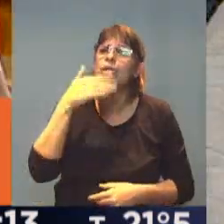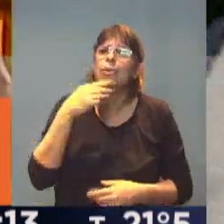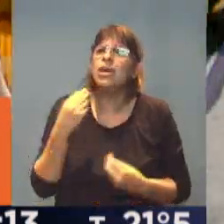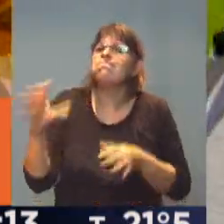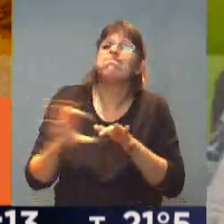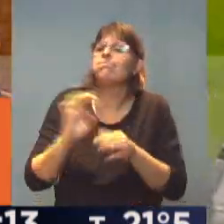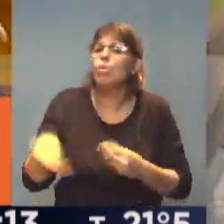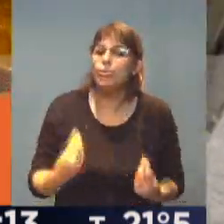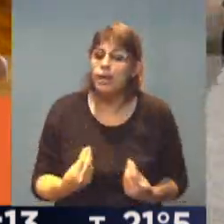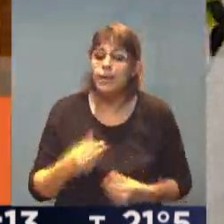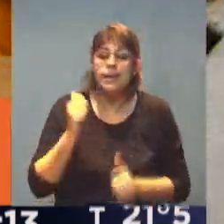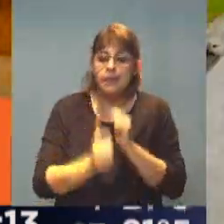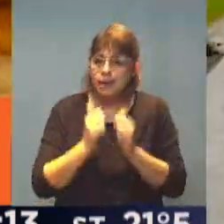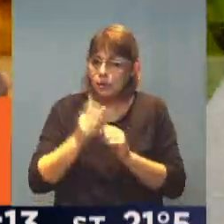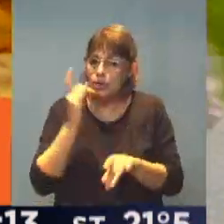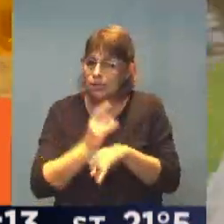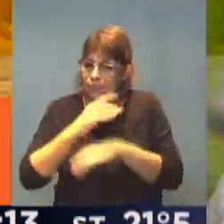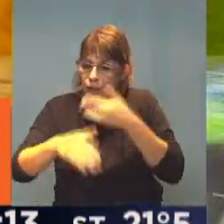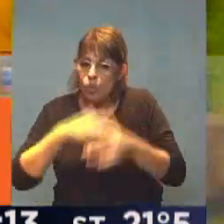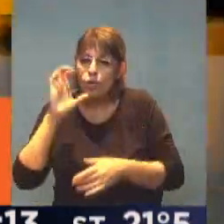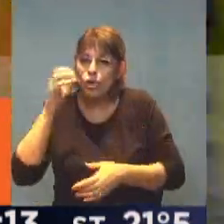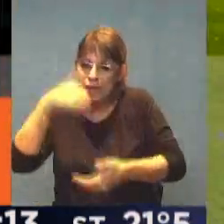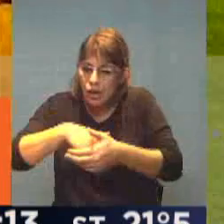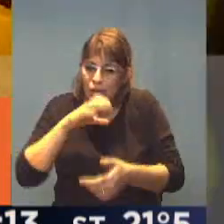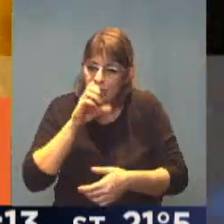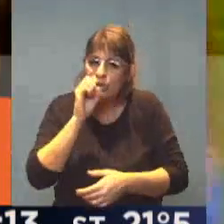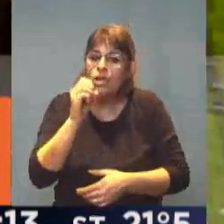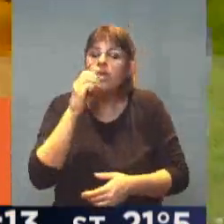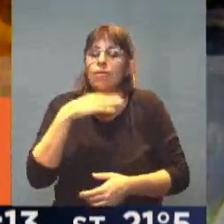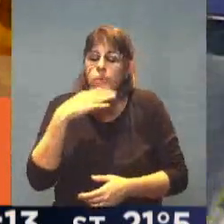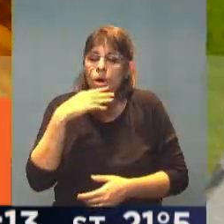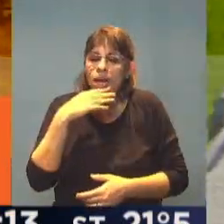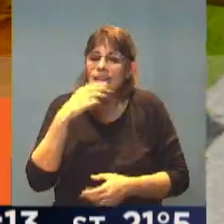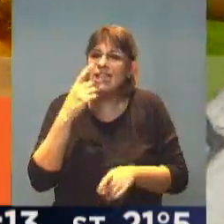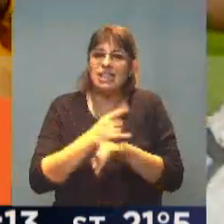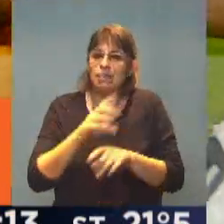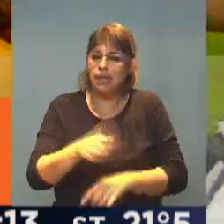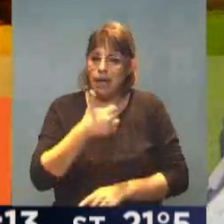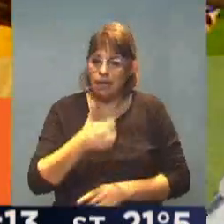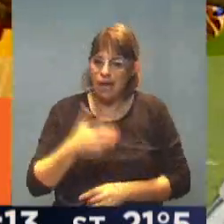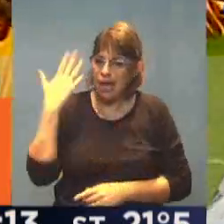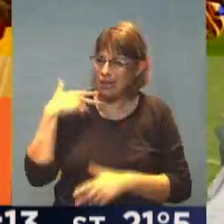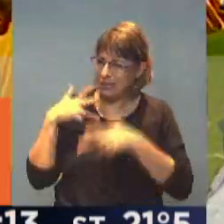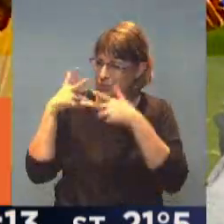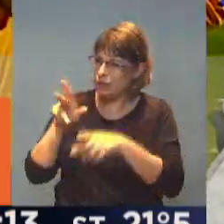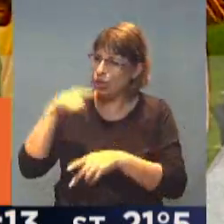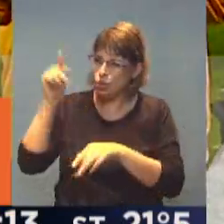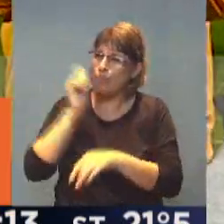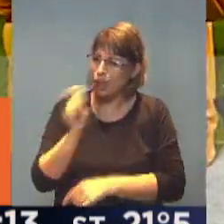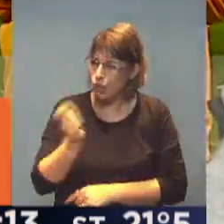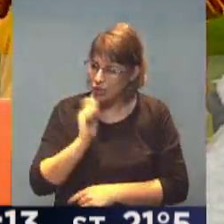historia donde siempre que hay colombianos a Boca le va bien. Sí, como le decía a tu colega ahora,